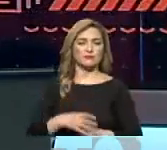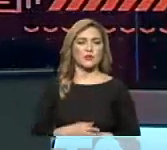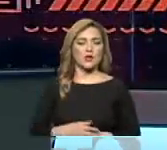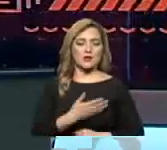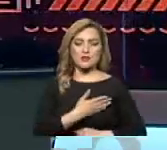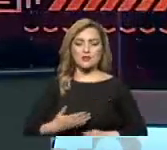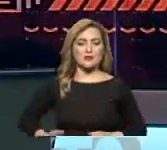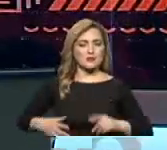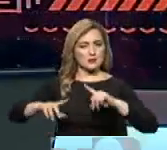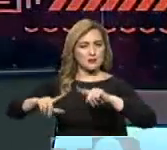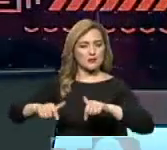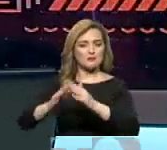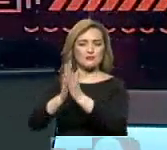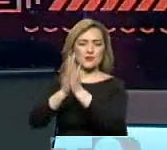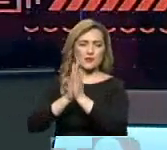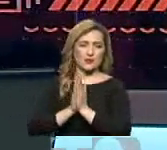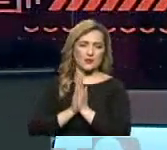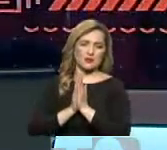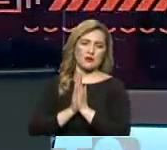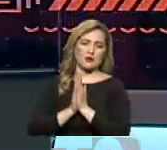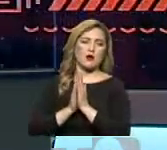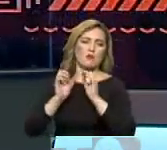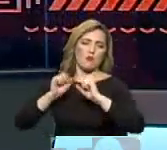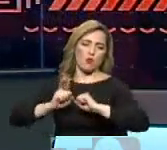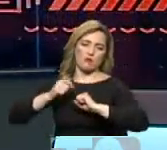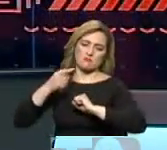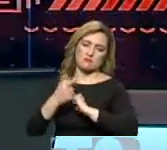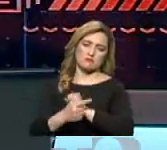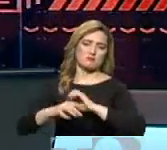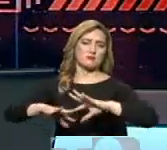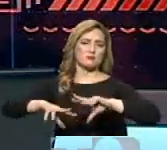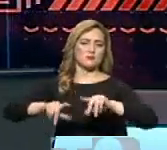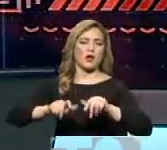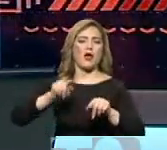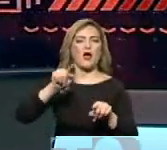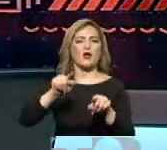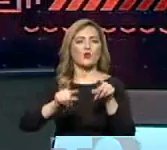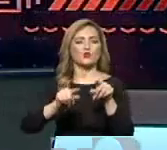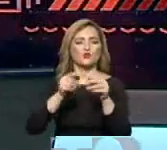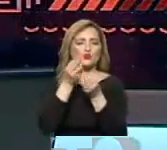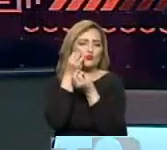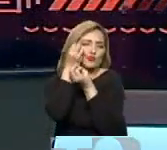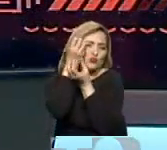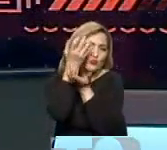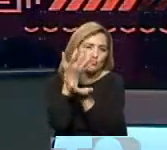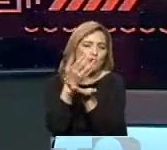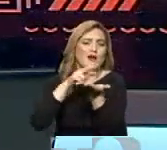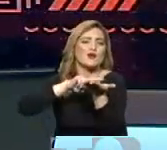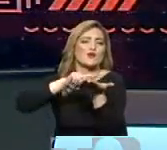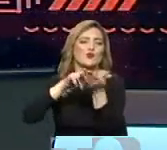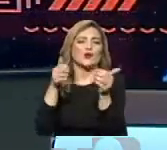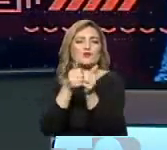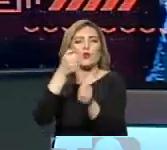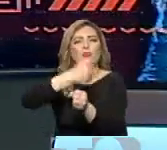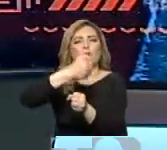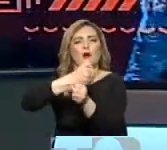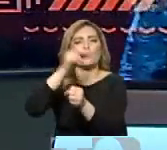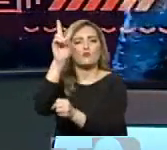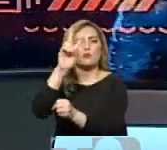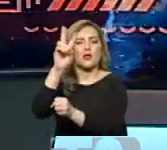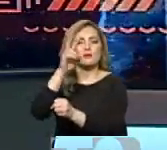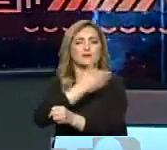en los casos de corrupción develados por fiscalía fueron algunos de los anuncios de la sesión de gabinete de este